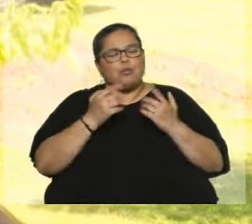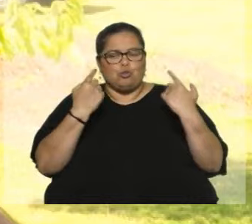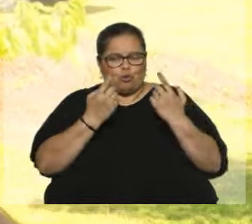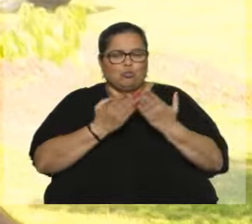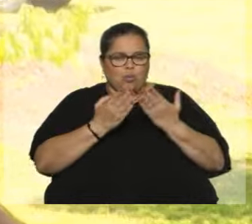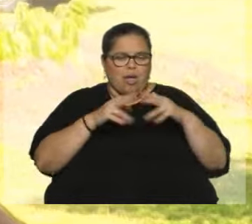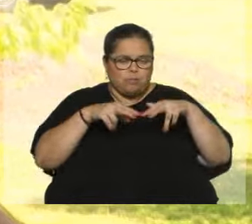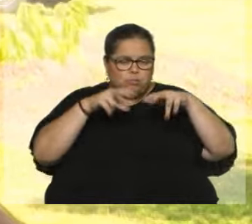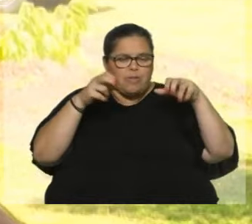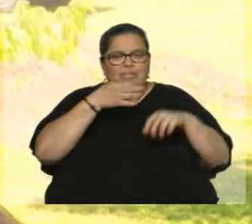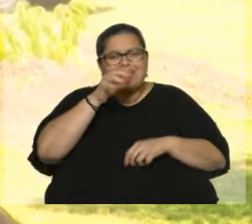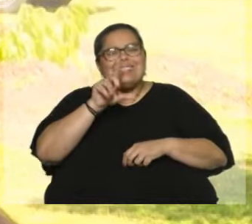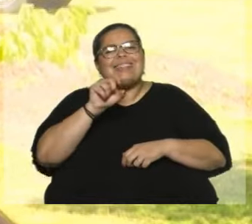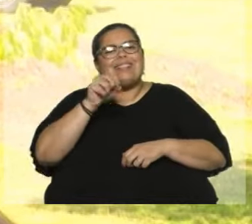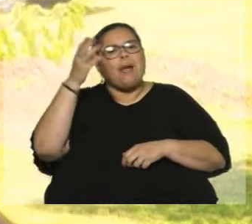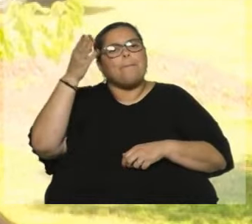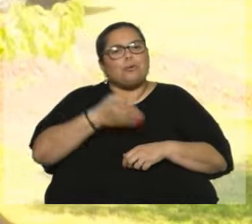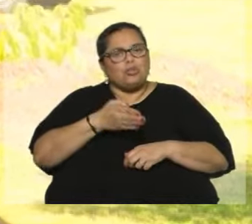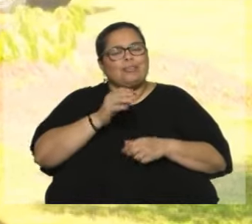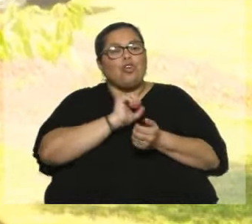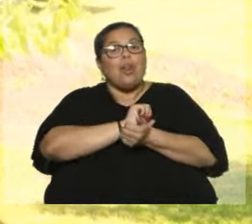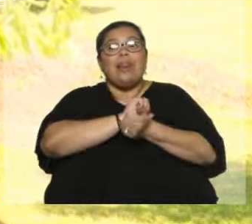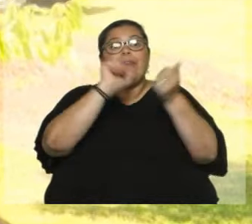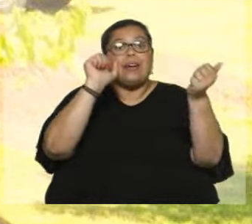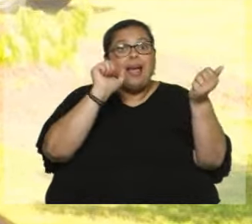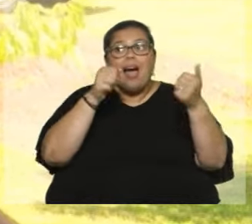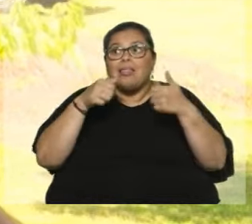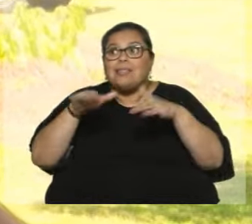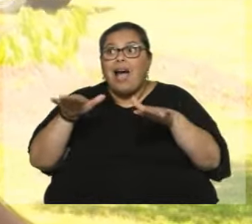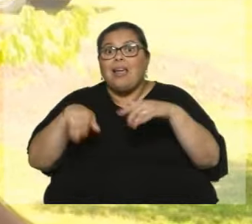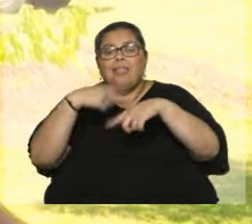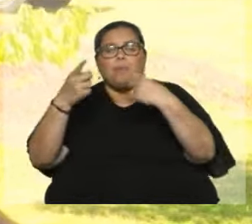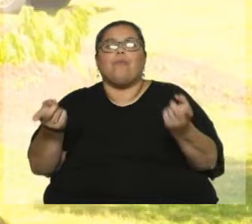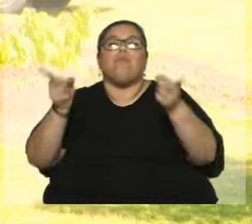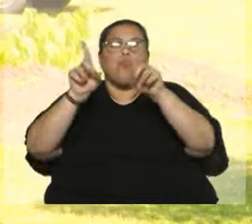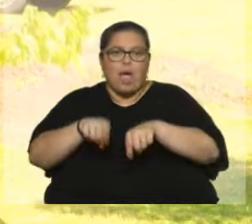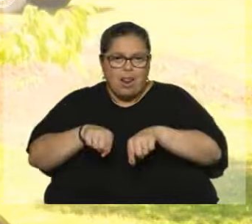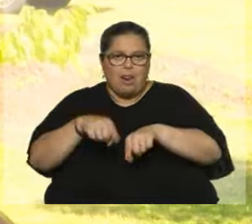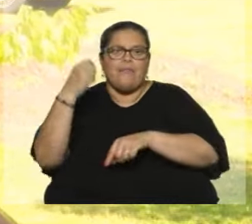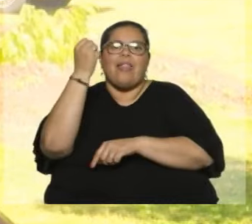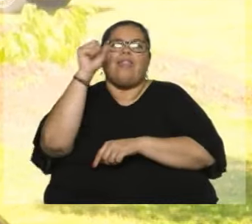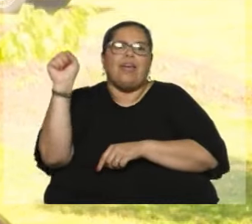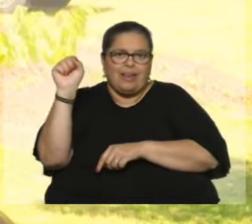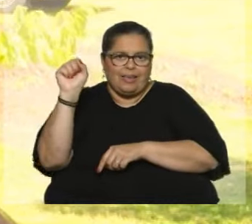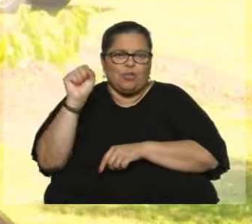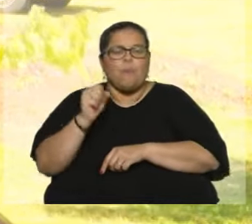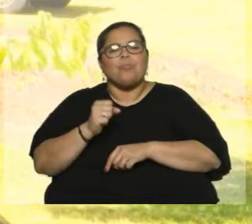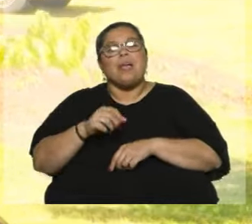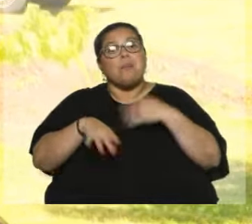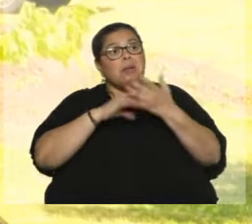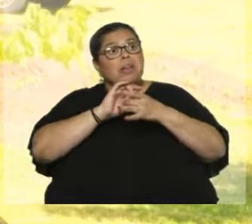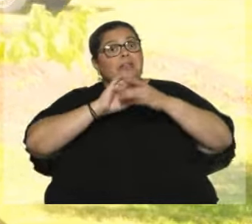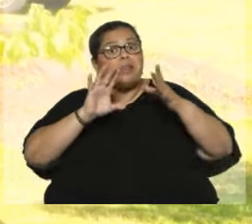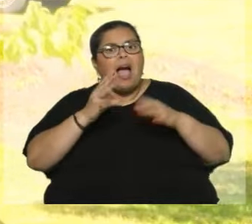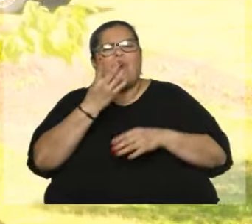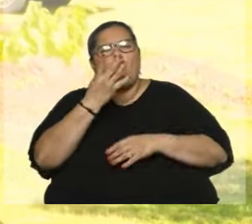que nos da que el 70% de las personas privadas de libertad, una vez que recuperan la libertad, al cuarto año el